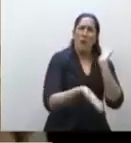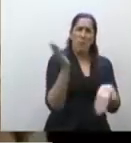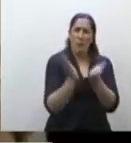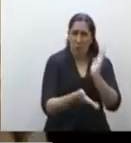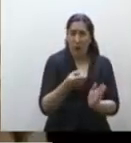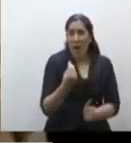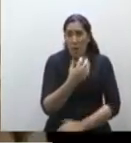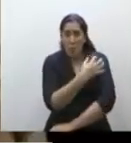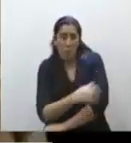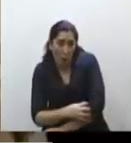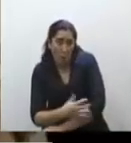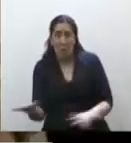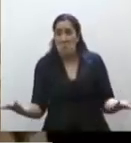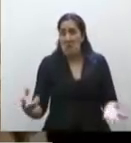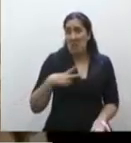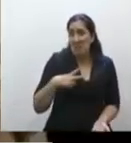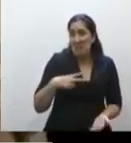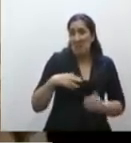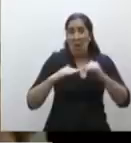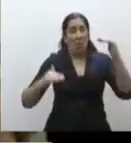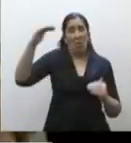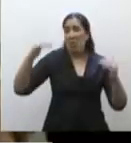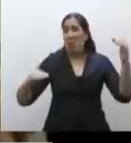Te puede pasar siendo rica, clase media.